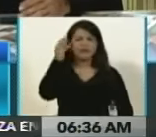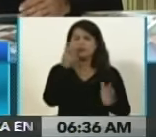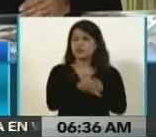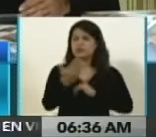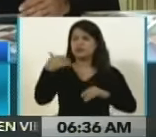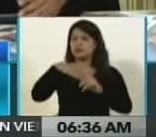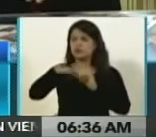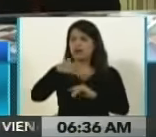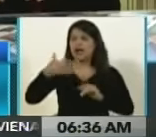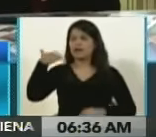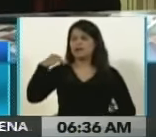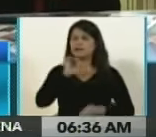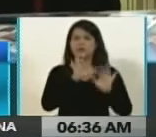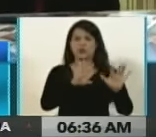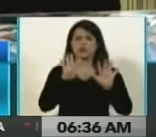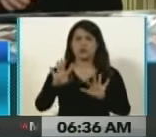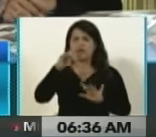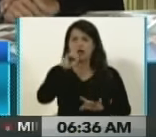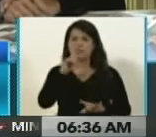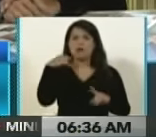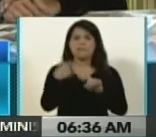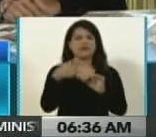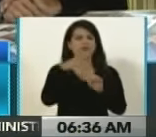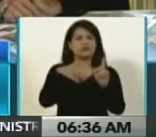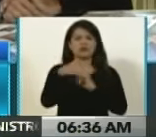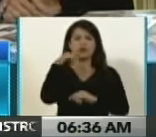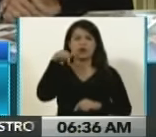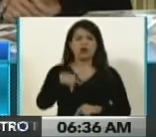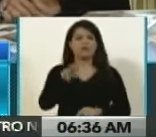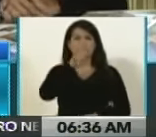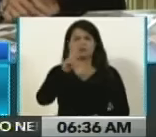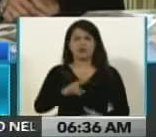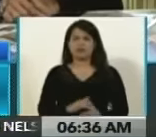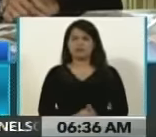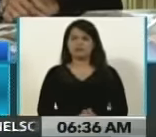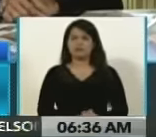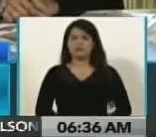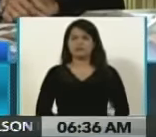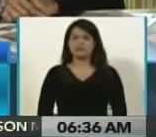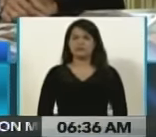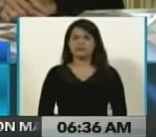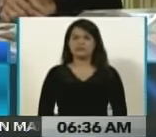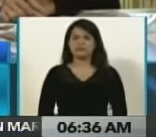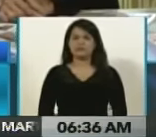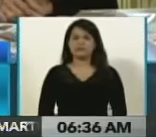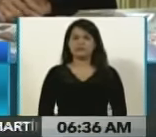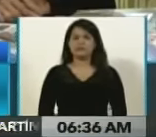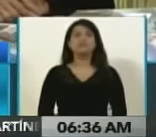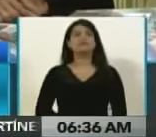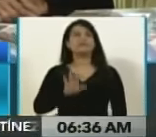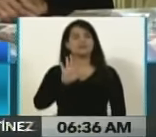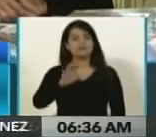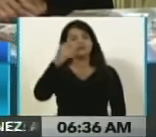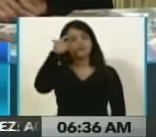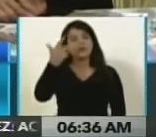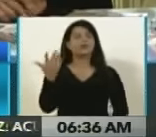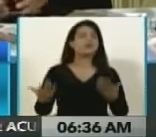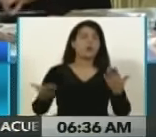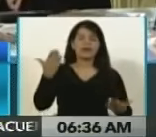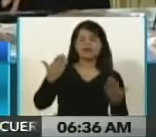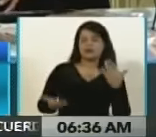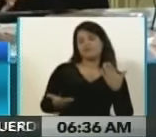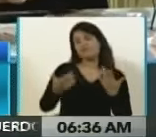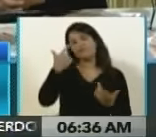hace 59 años y lo que pasa hoy en nuestro país? Bueno, mire, una gran diferencia, ¿no?, entre lo que pasó